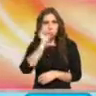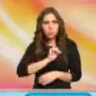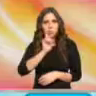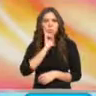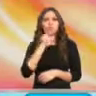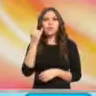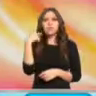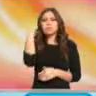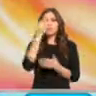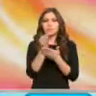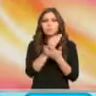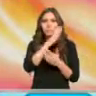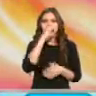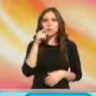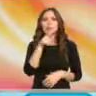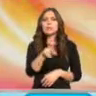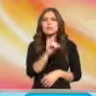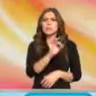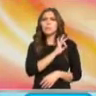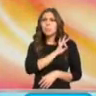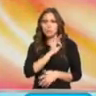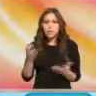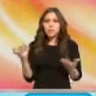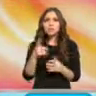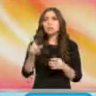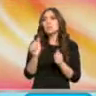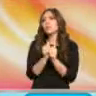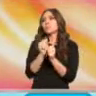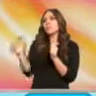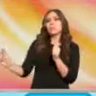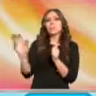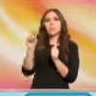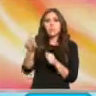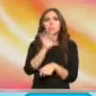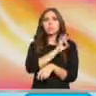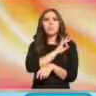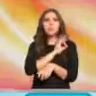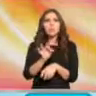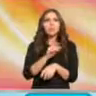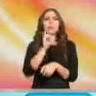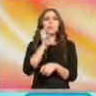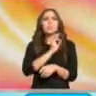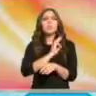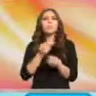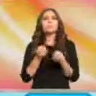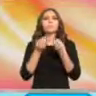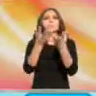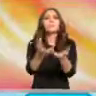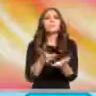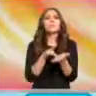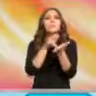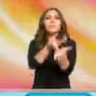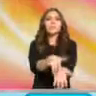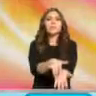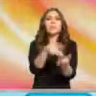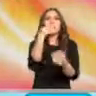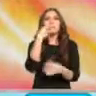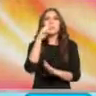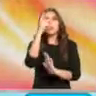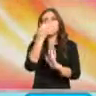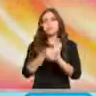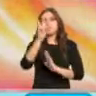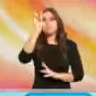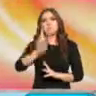raza afroamericana, pueden estar separadas de los demás y sobre todo tienen algo que aportar a un proyecto